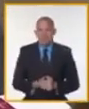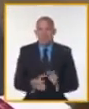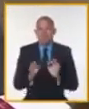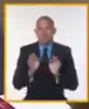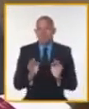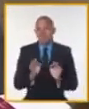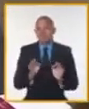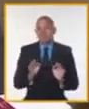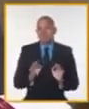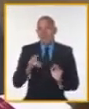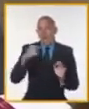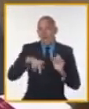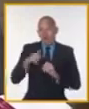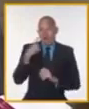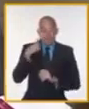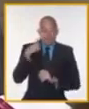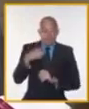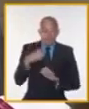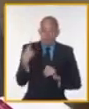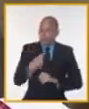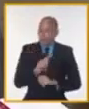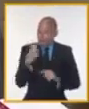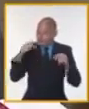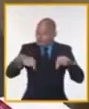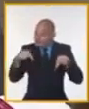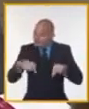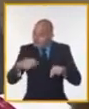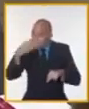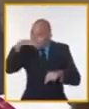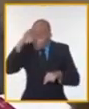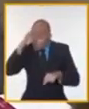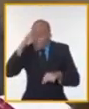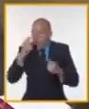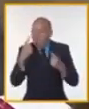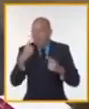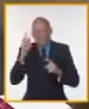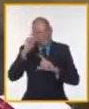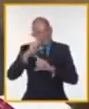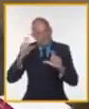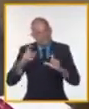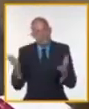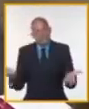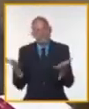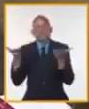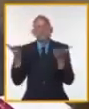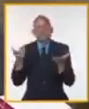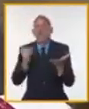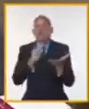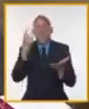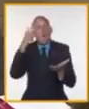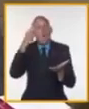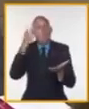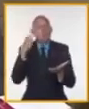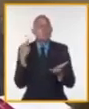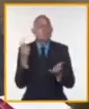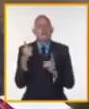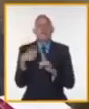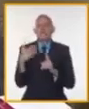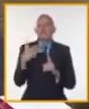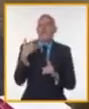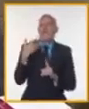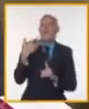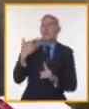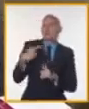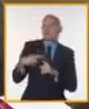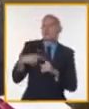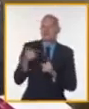que nuestra concepción de desarrollo científico no es elitista, no es patrimonio de